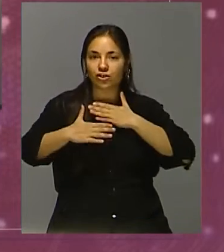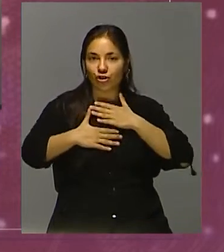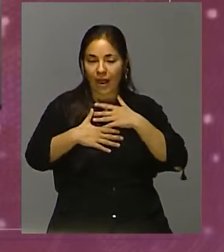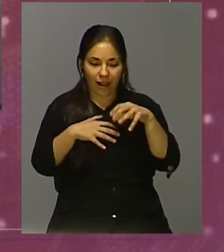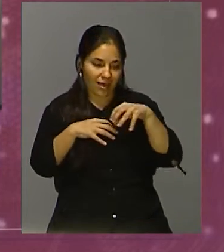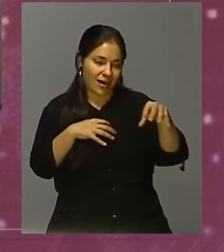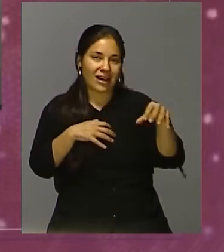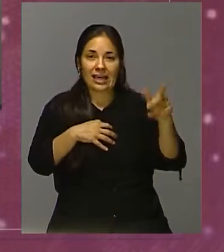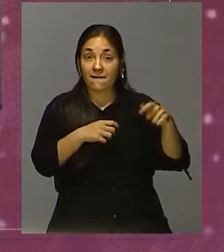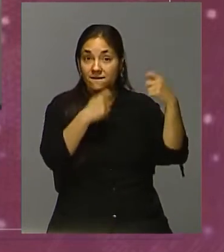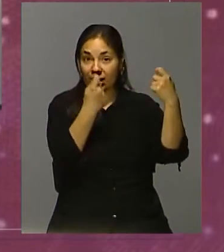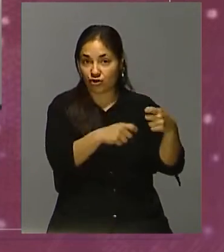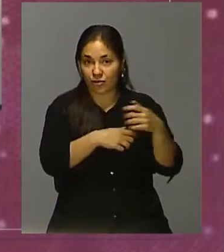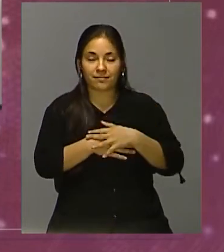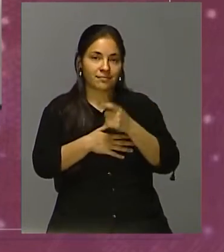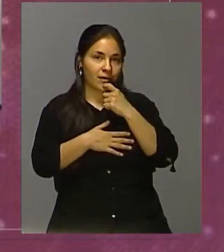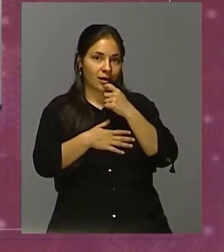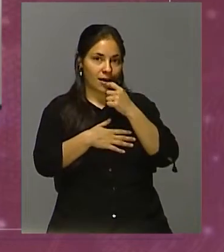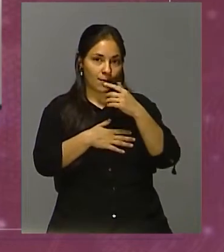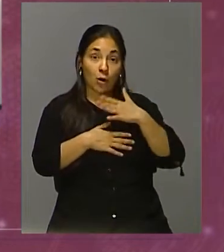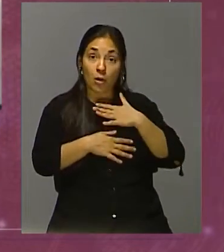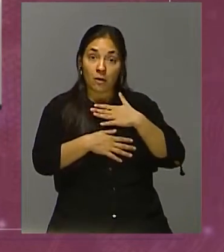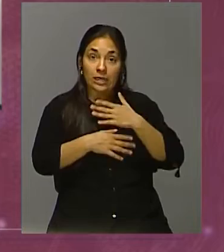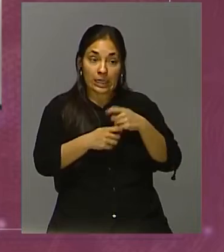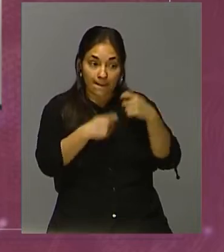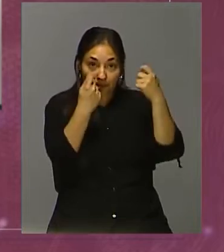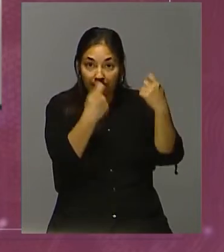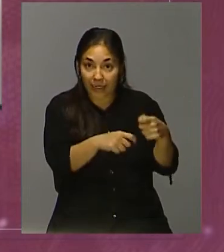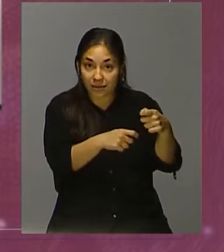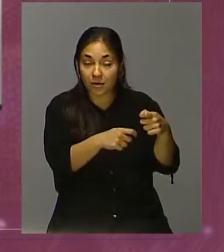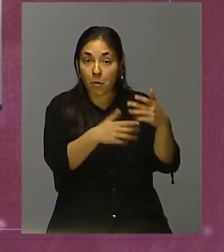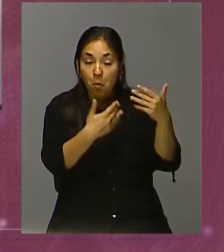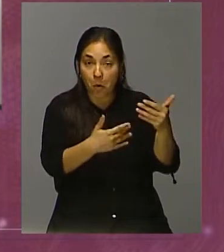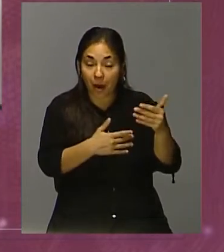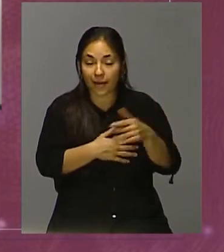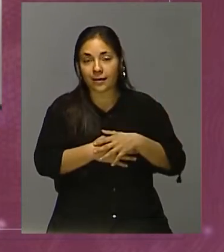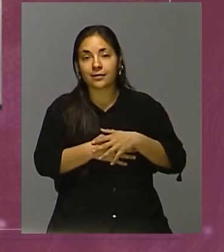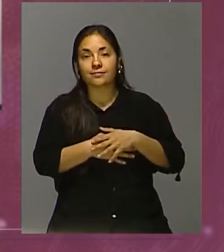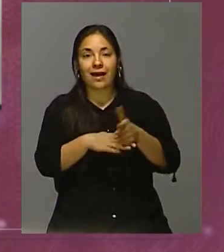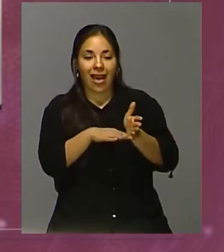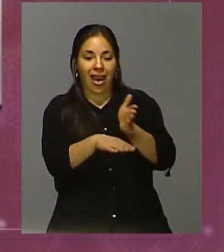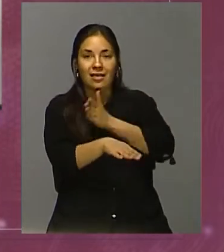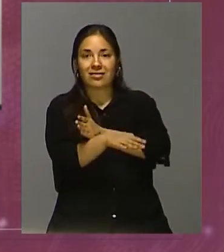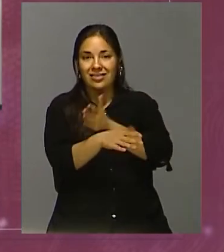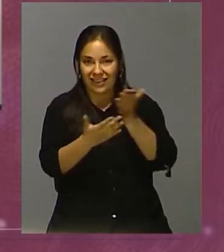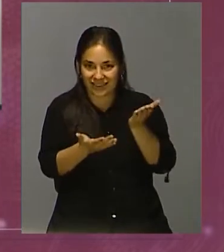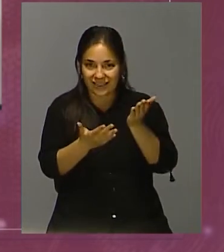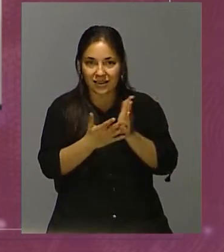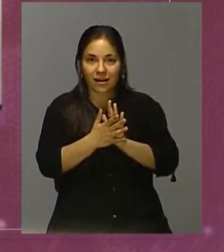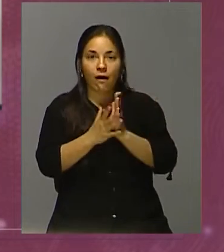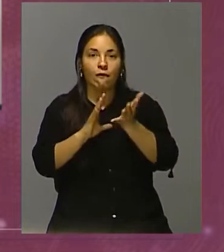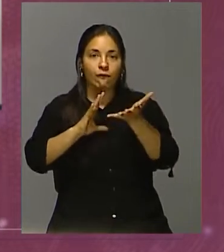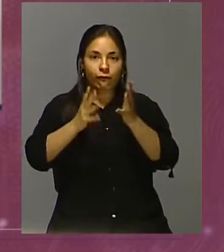Para llegar a invertir, uno debería poder tener una relación sana